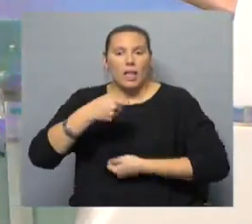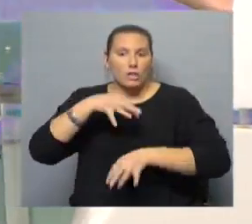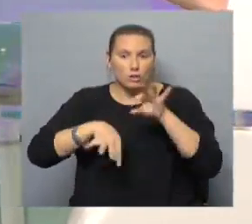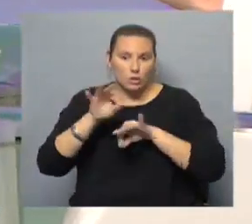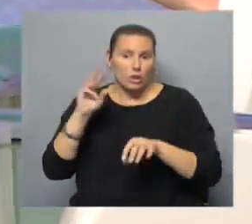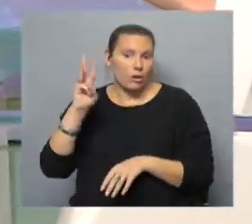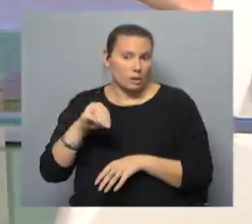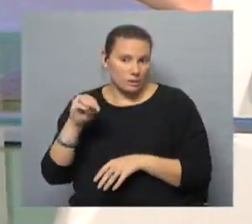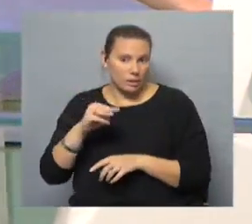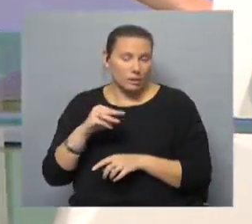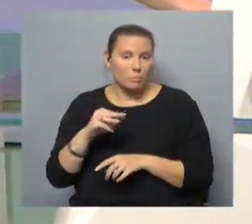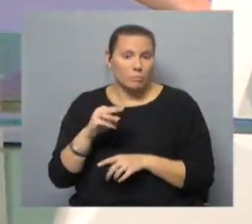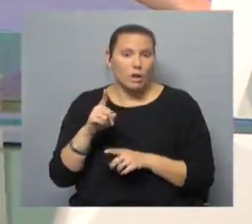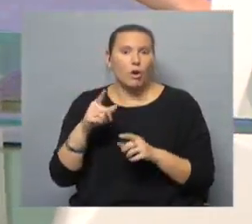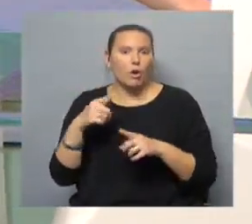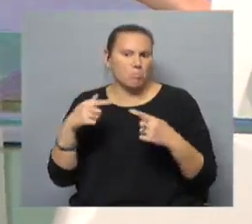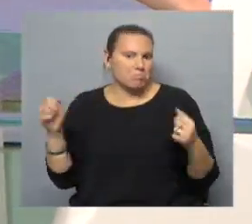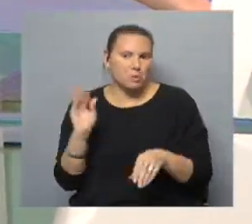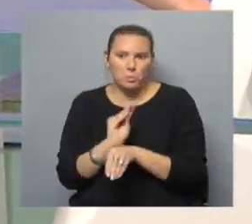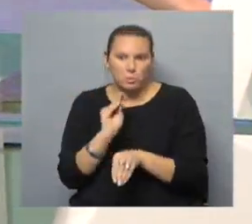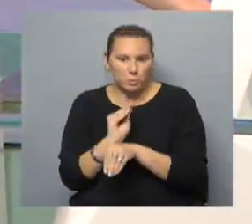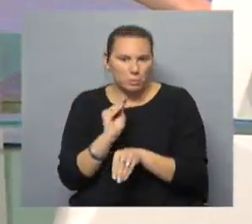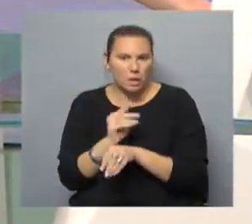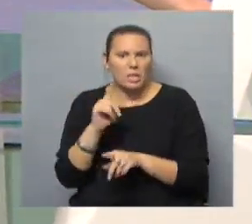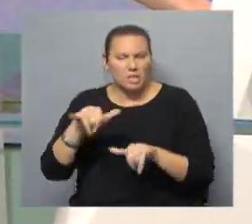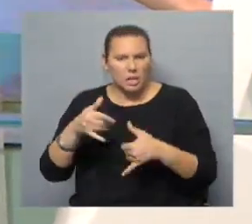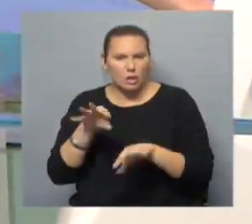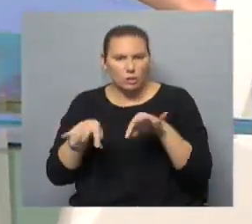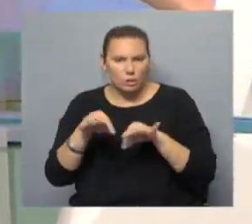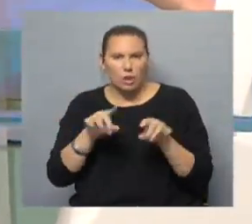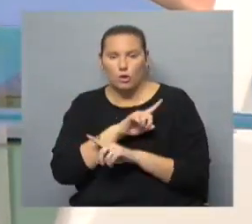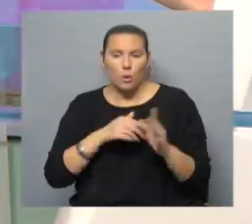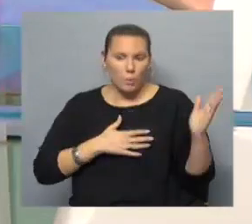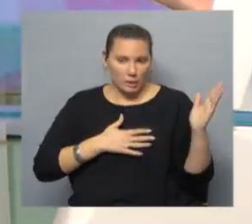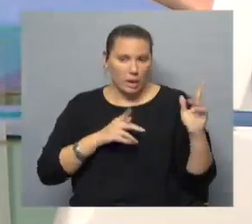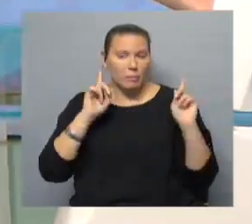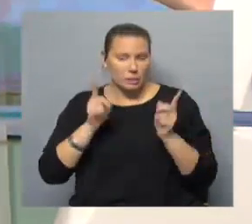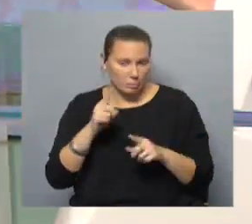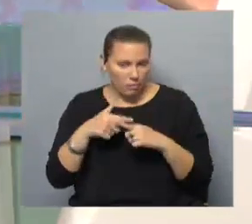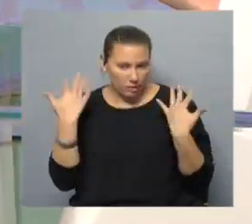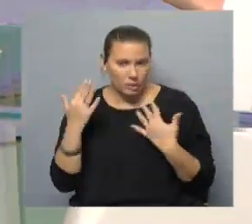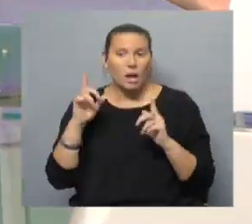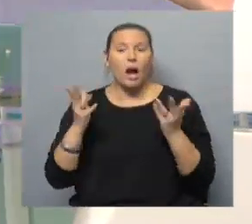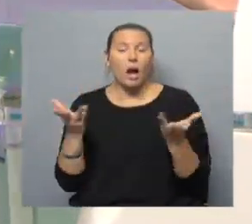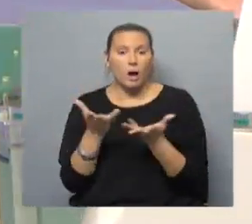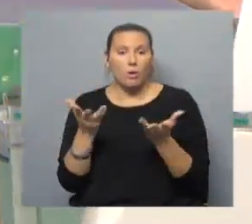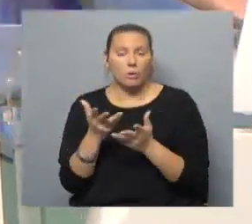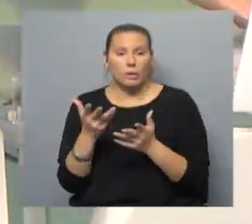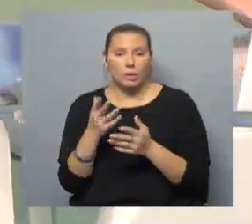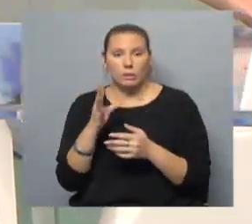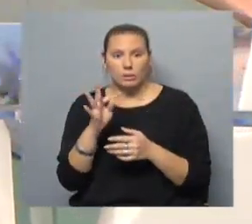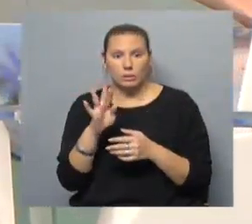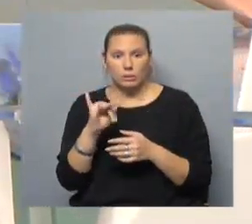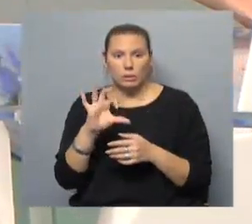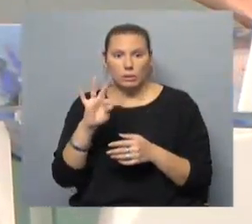Instagram con, bueno, eventos culturales, ya hemos sorteado para el Invailable también. Total, ¿recordás? Sí. Y esta vez le tocó a Tristán